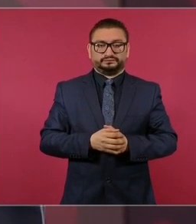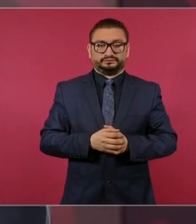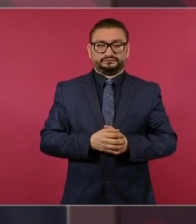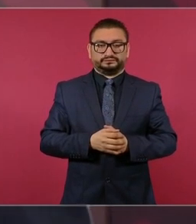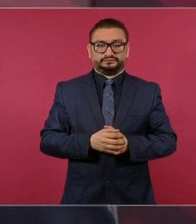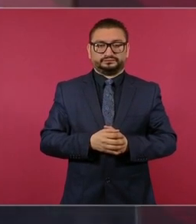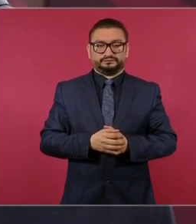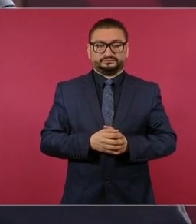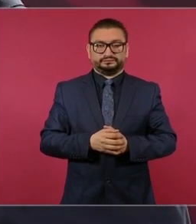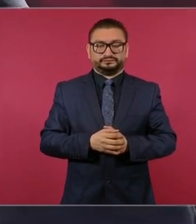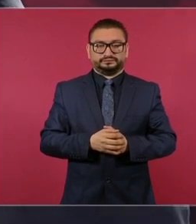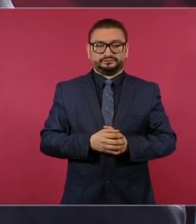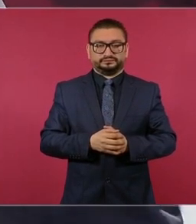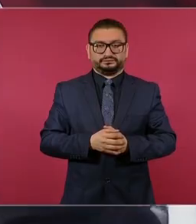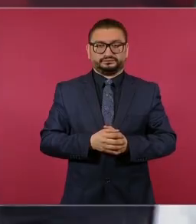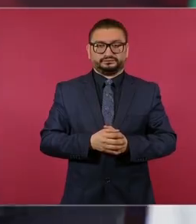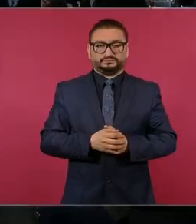Y